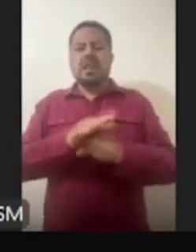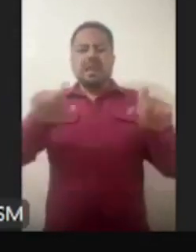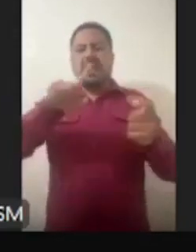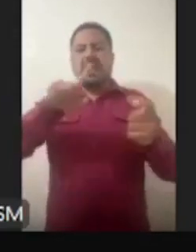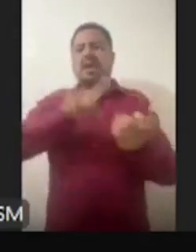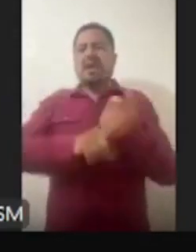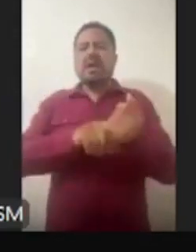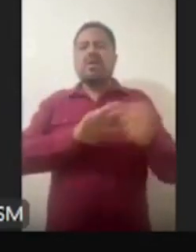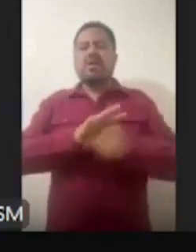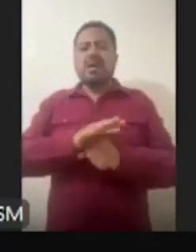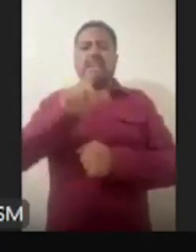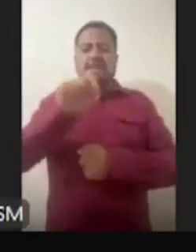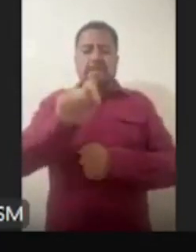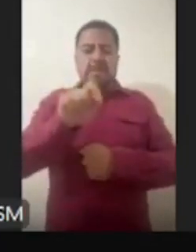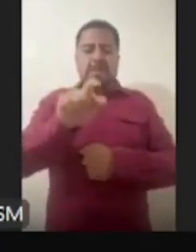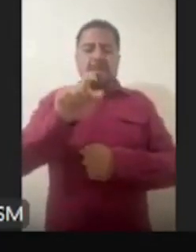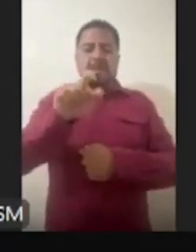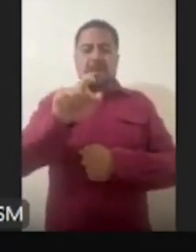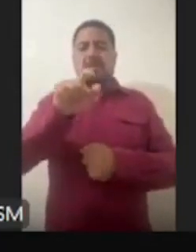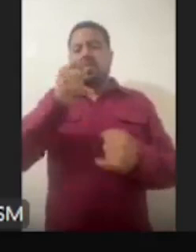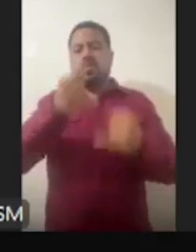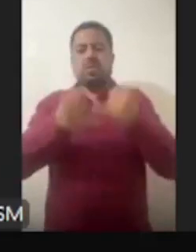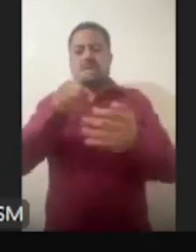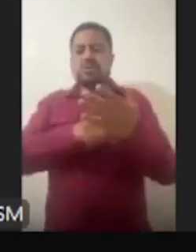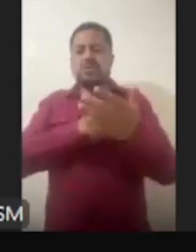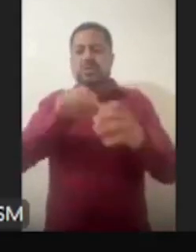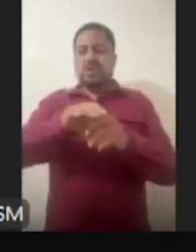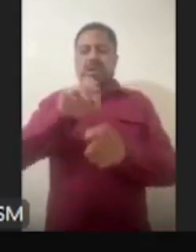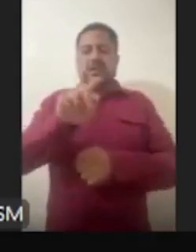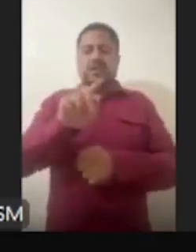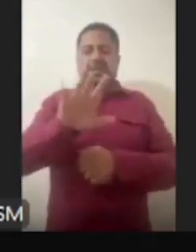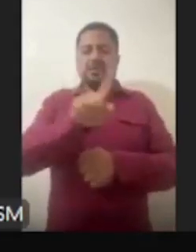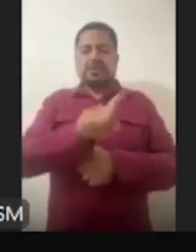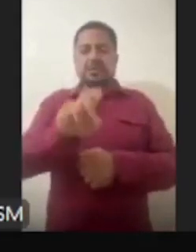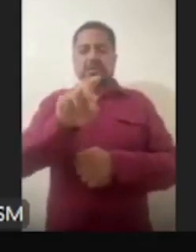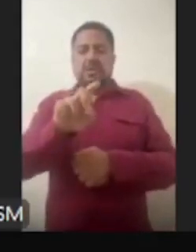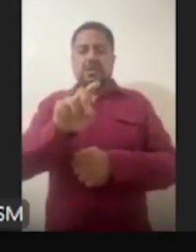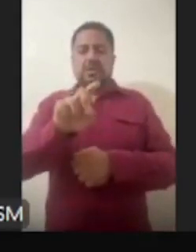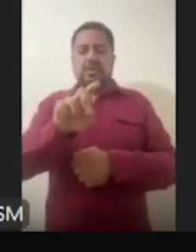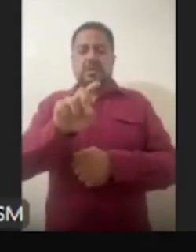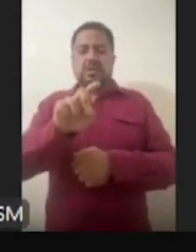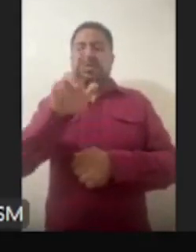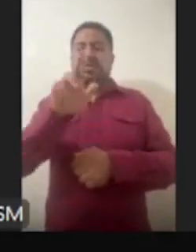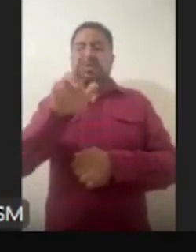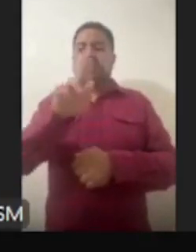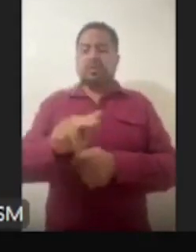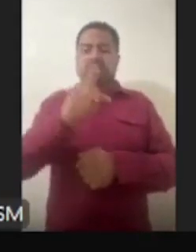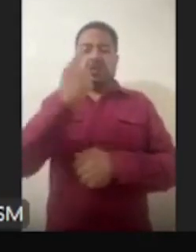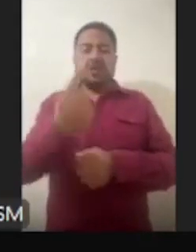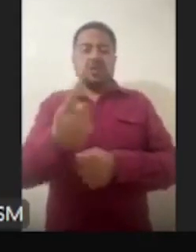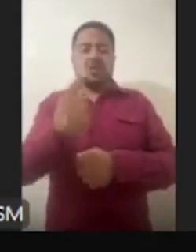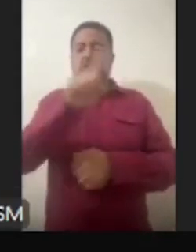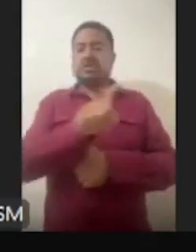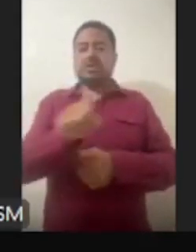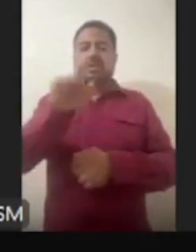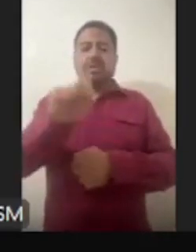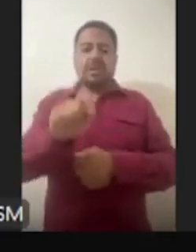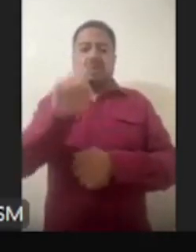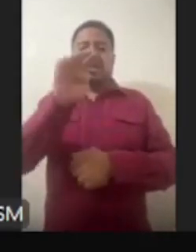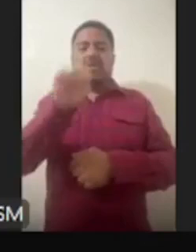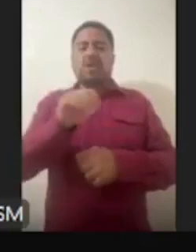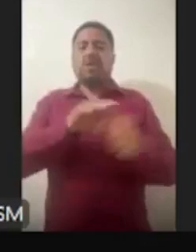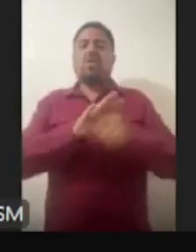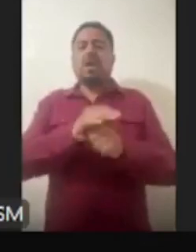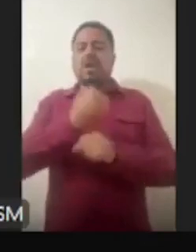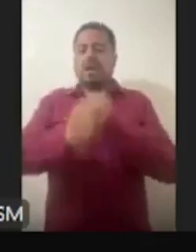20, el juicio electoral ciudadano 35, 134, 81 y 129 del